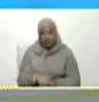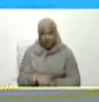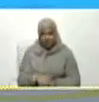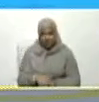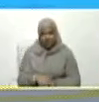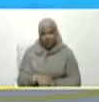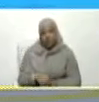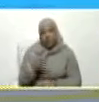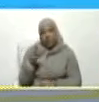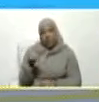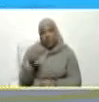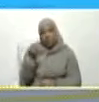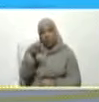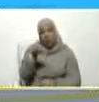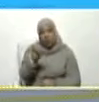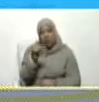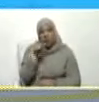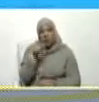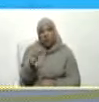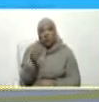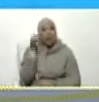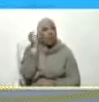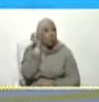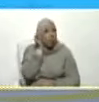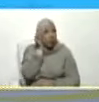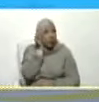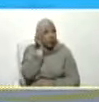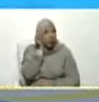María Cristina, Jacqueline,